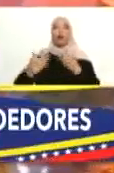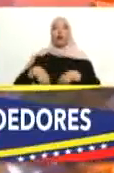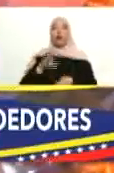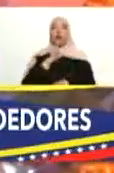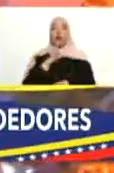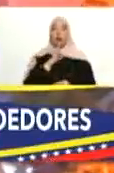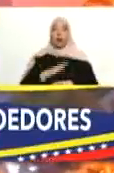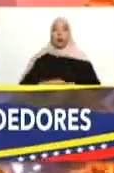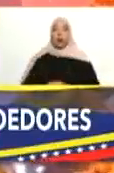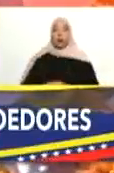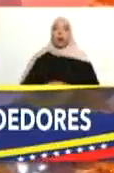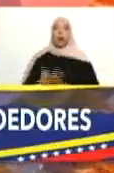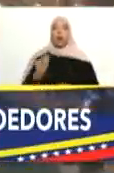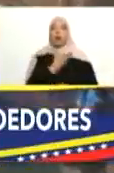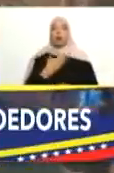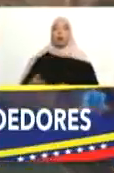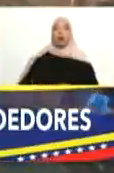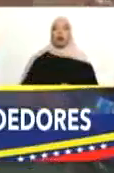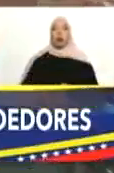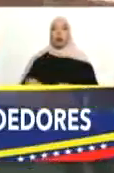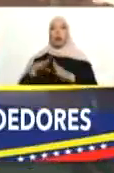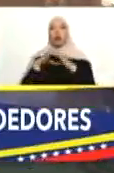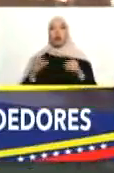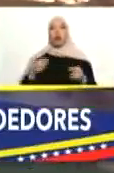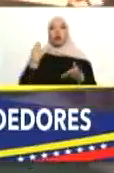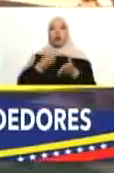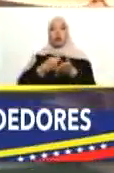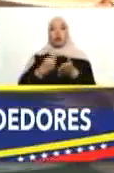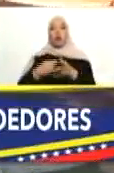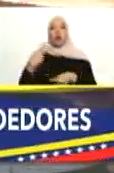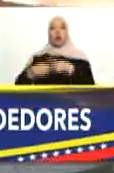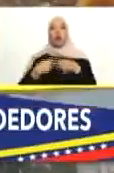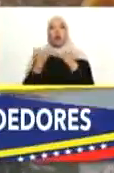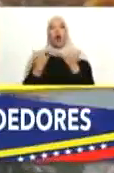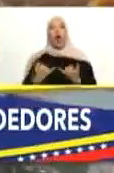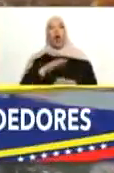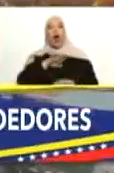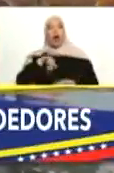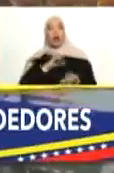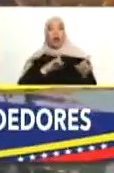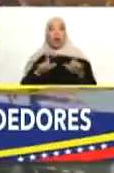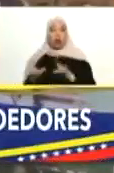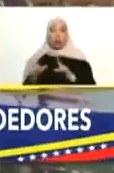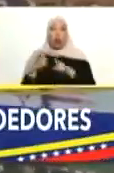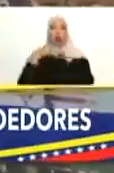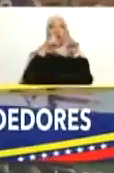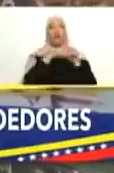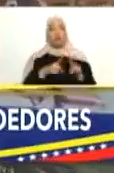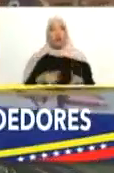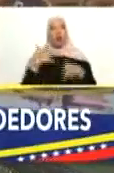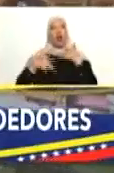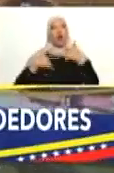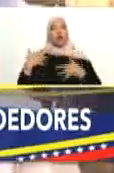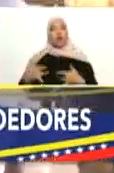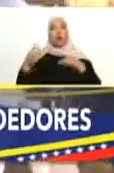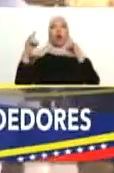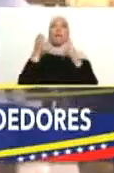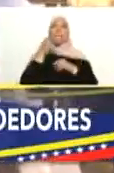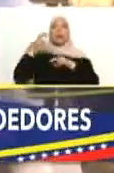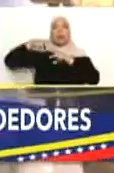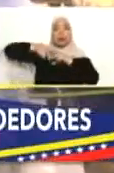este caso, presidente, entregando estos financiamientos, como puede ver, bueno, en distintas modalidades, de toldos, de